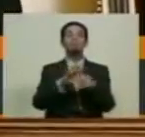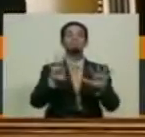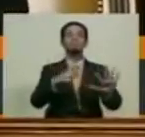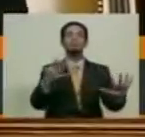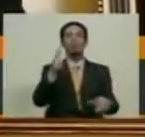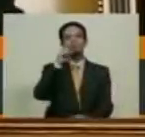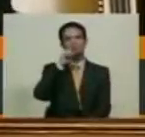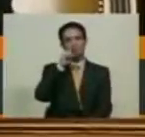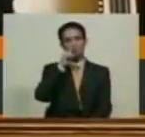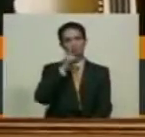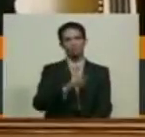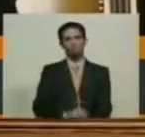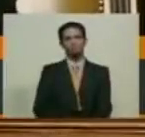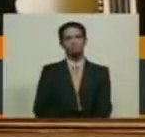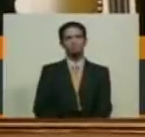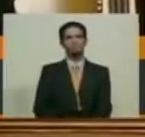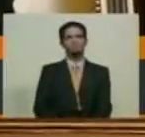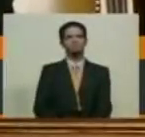junio.